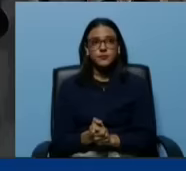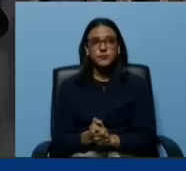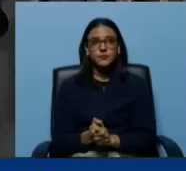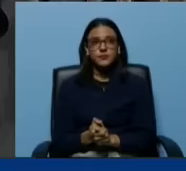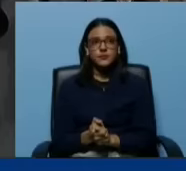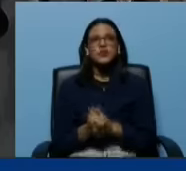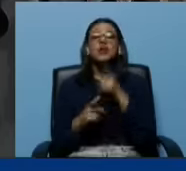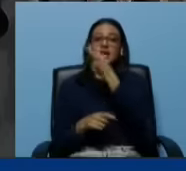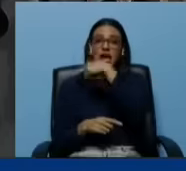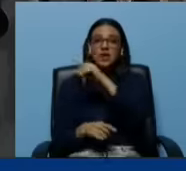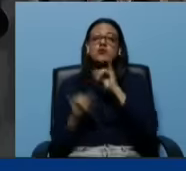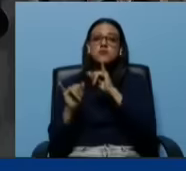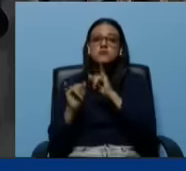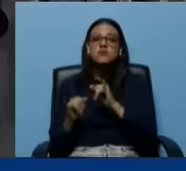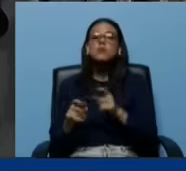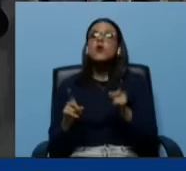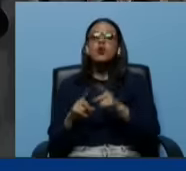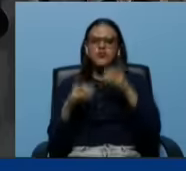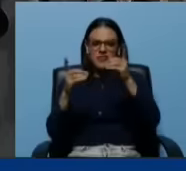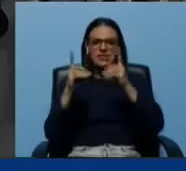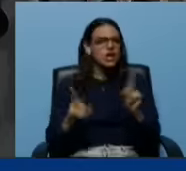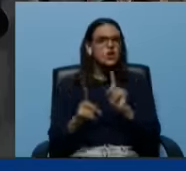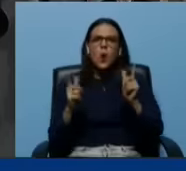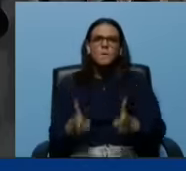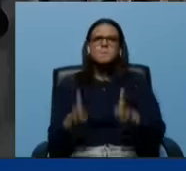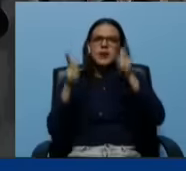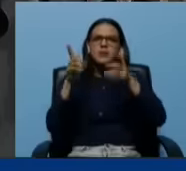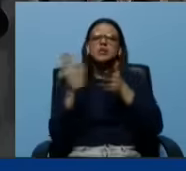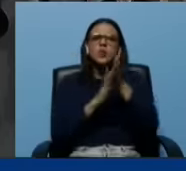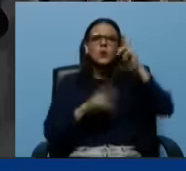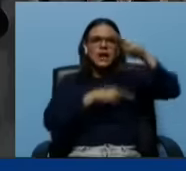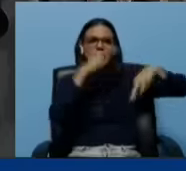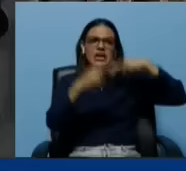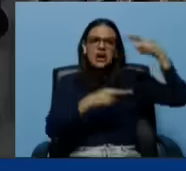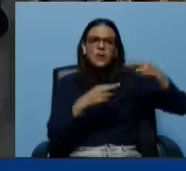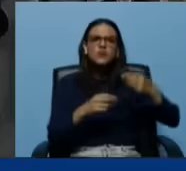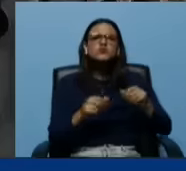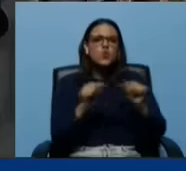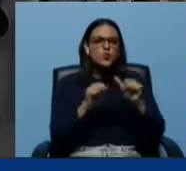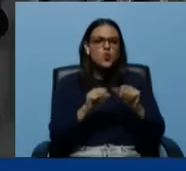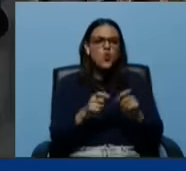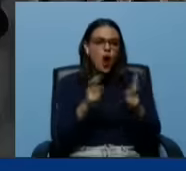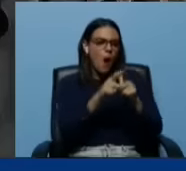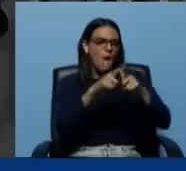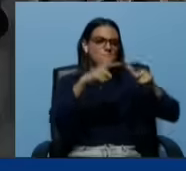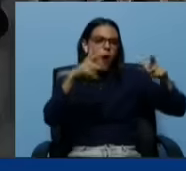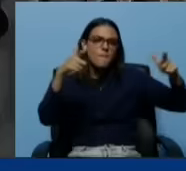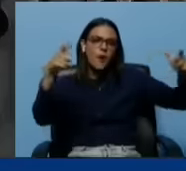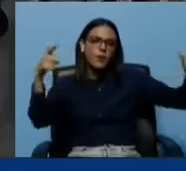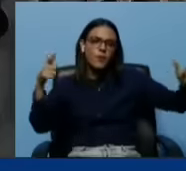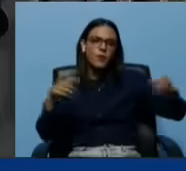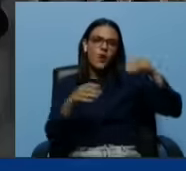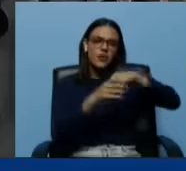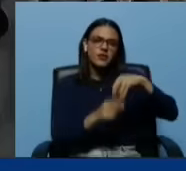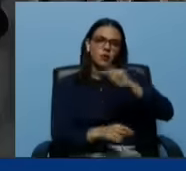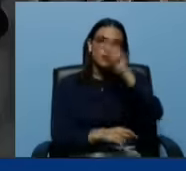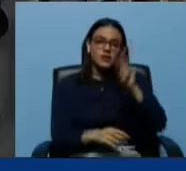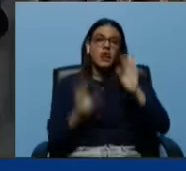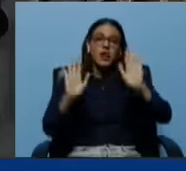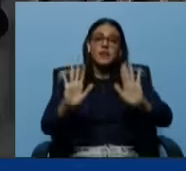Y decidieron que no iban a permitir que una revolución tan buena continuara. Luego, en Honduras,